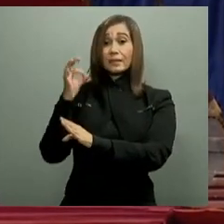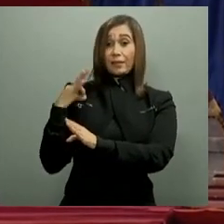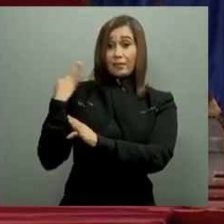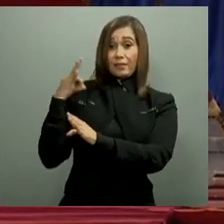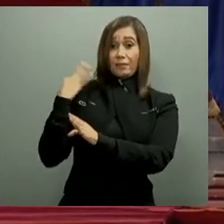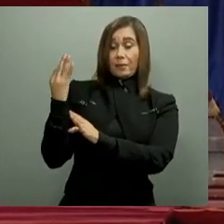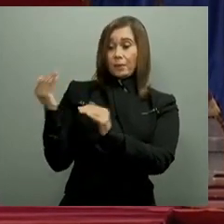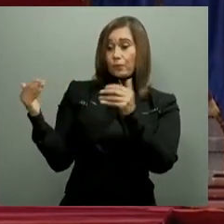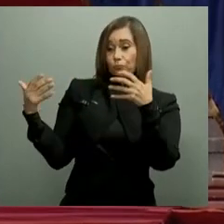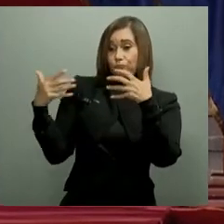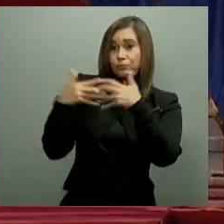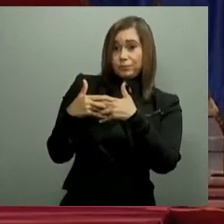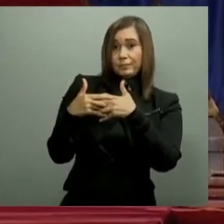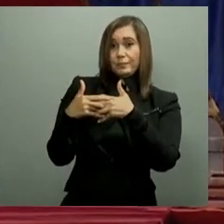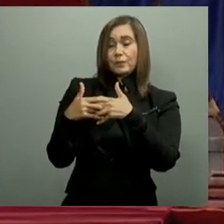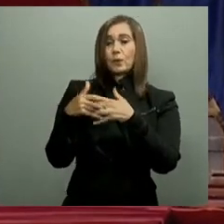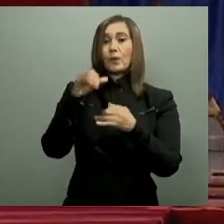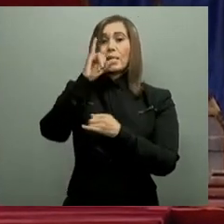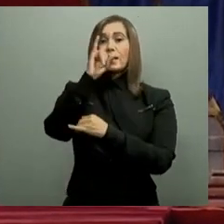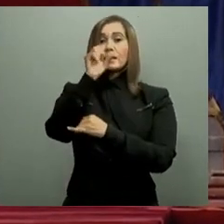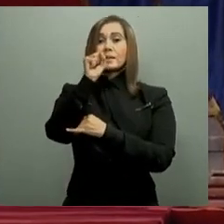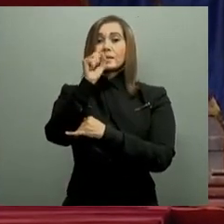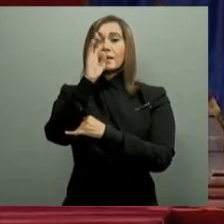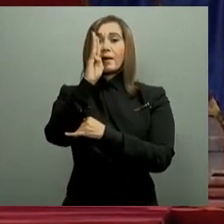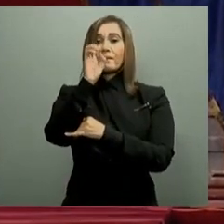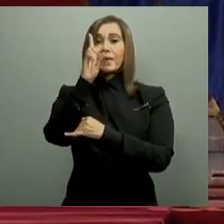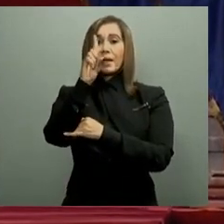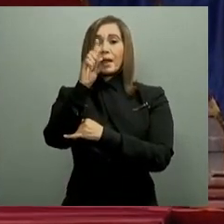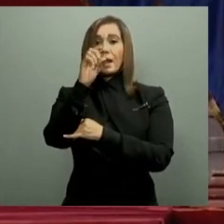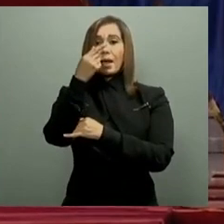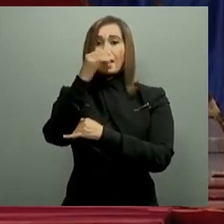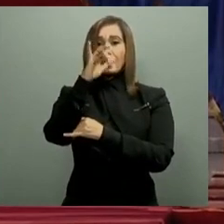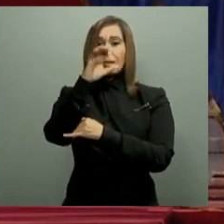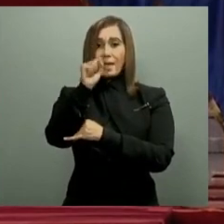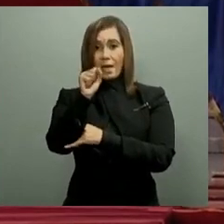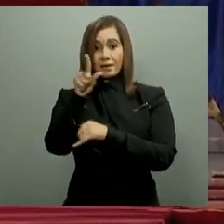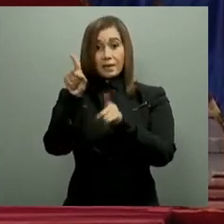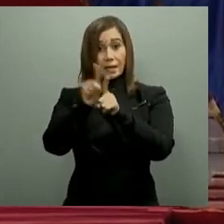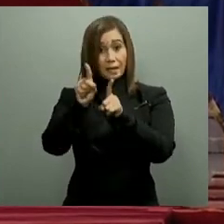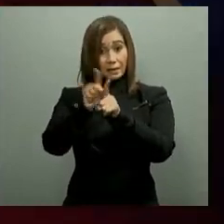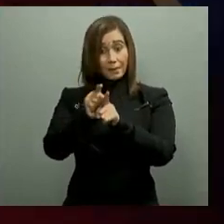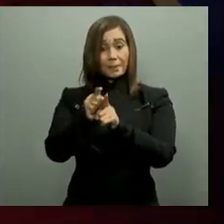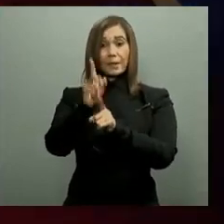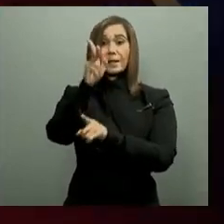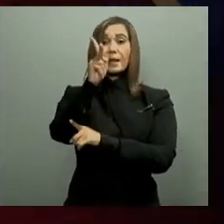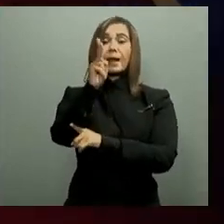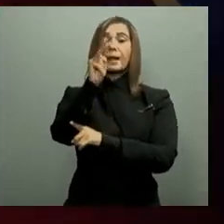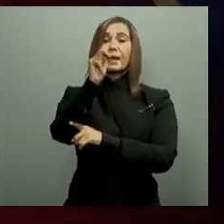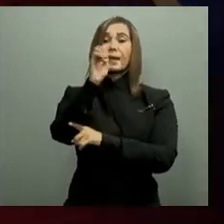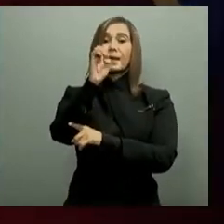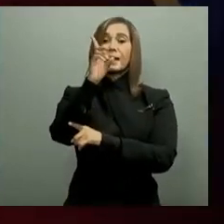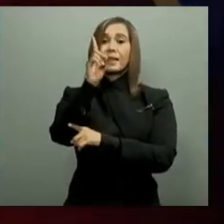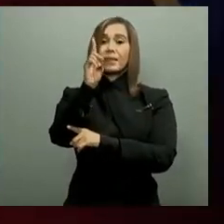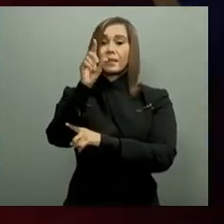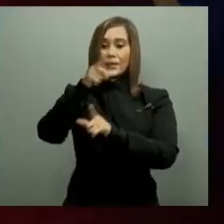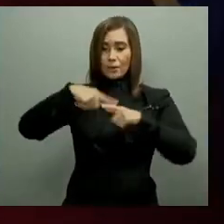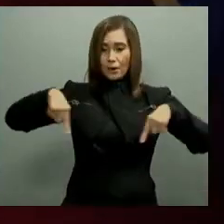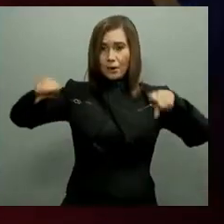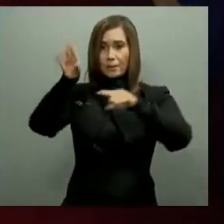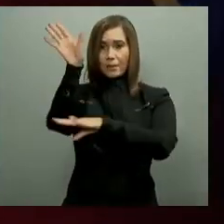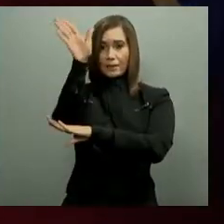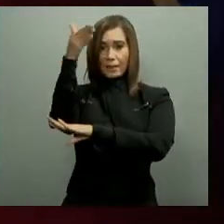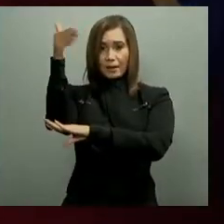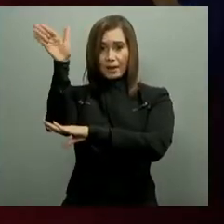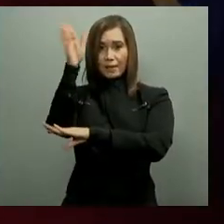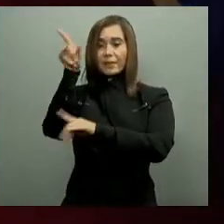la avenida Isabel Aguiar, la avenida John F. Kennedy con la avenida Luperón y la Plaza de la Bandera, e iniciaremos a comienzo de